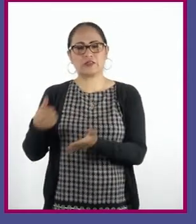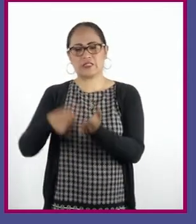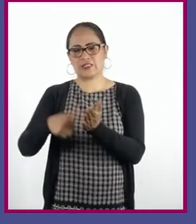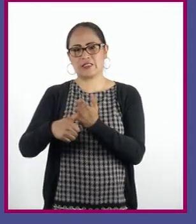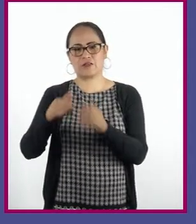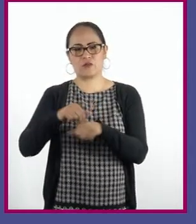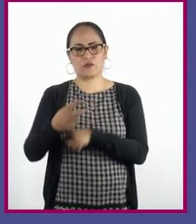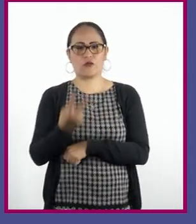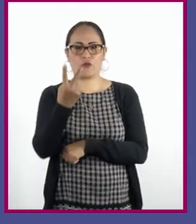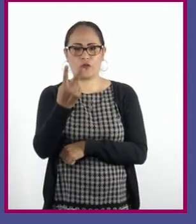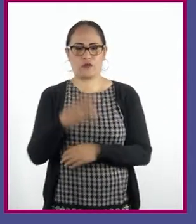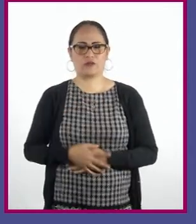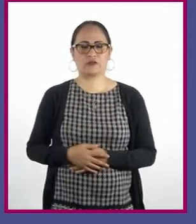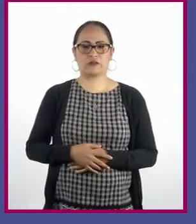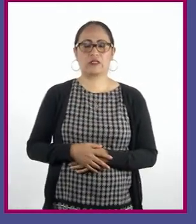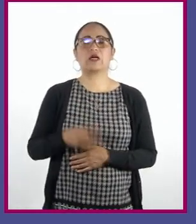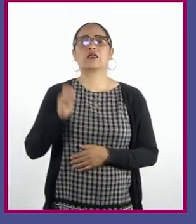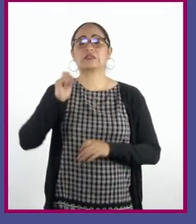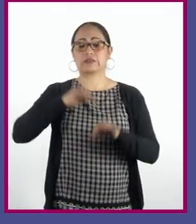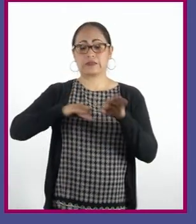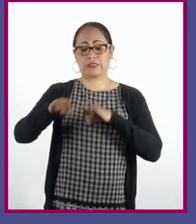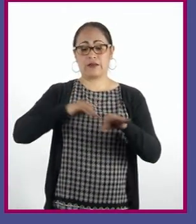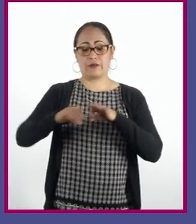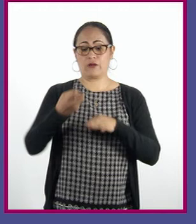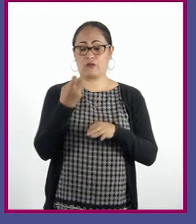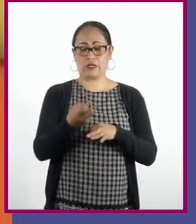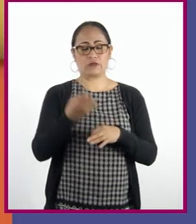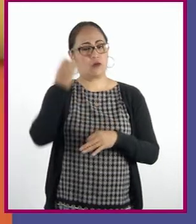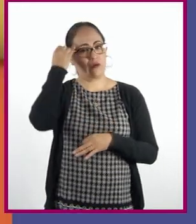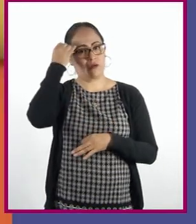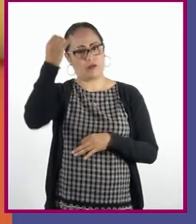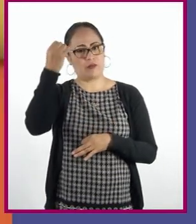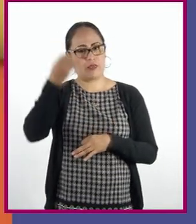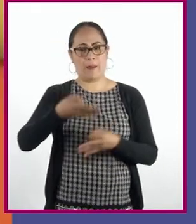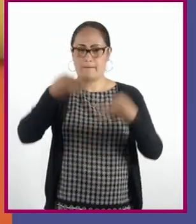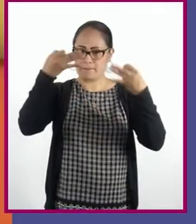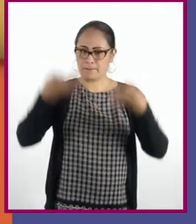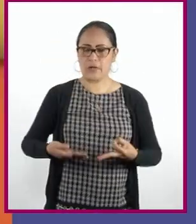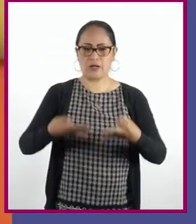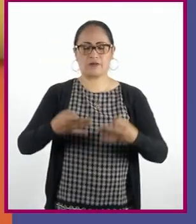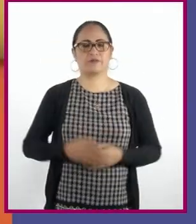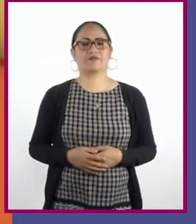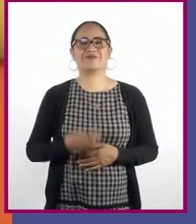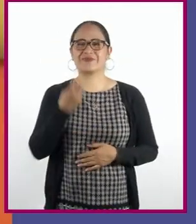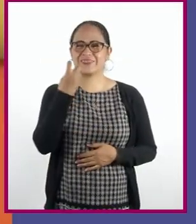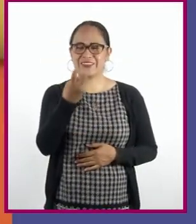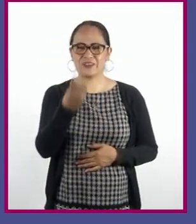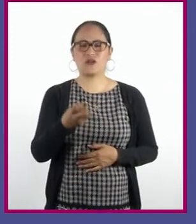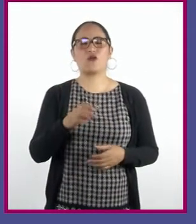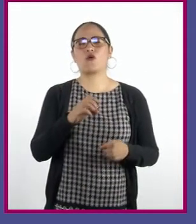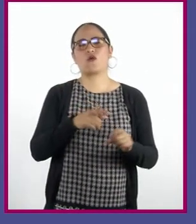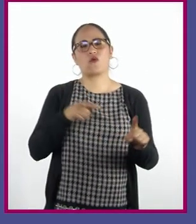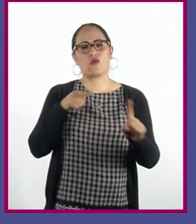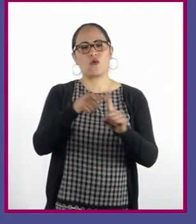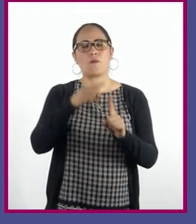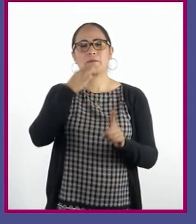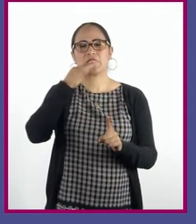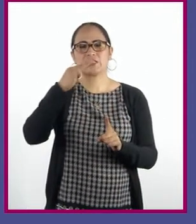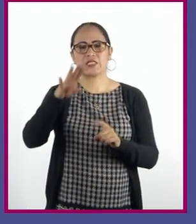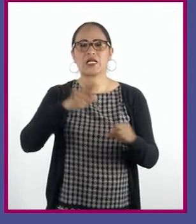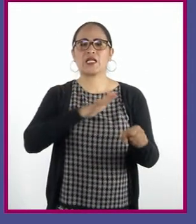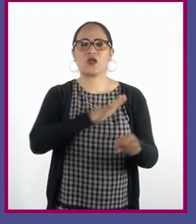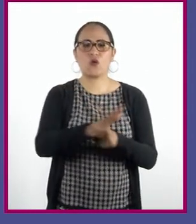Declaración de que el trabajo del que se habla es original. Esto depende lo que deseamos comunicar. Formas